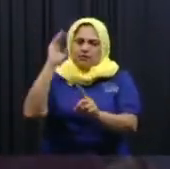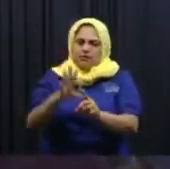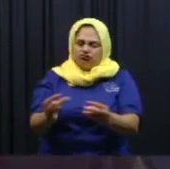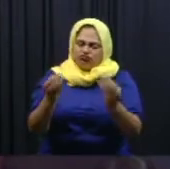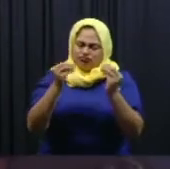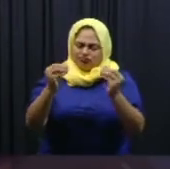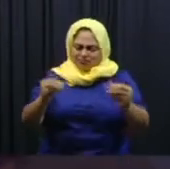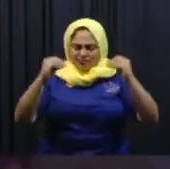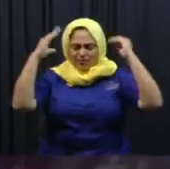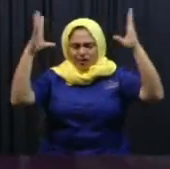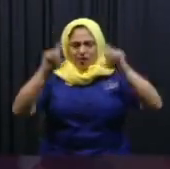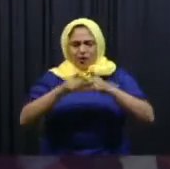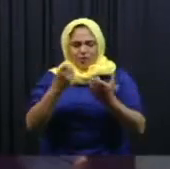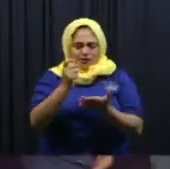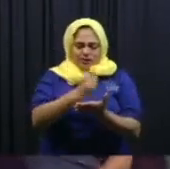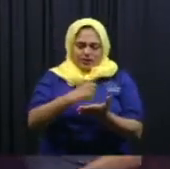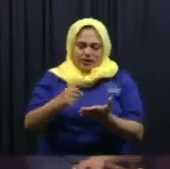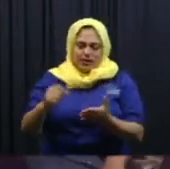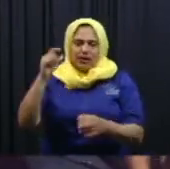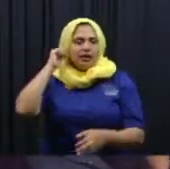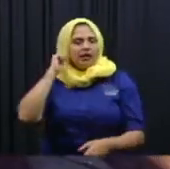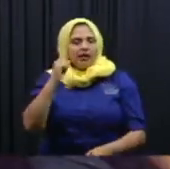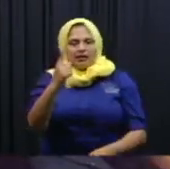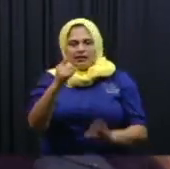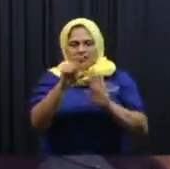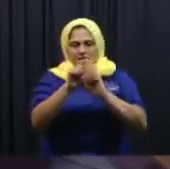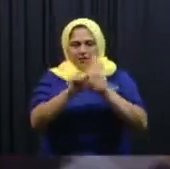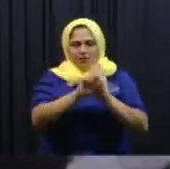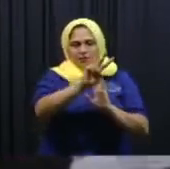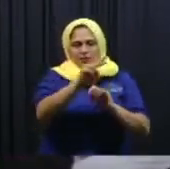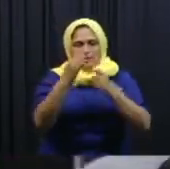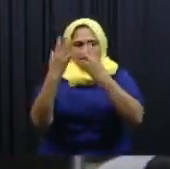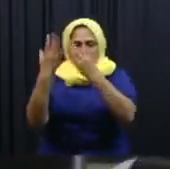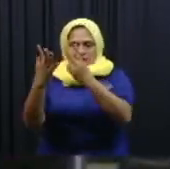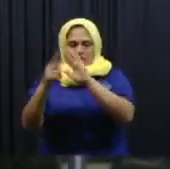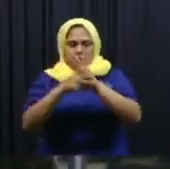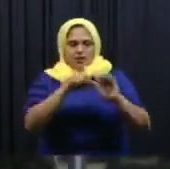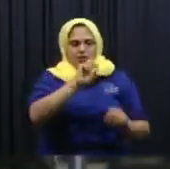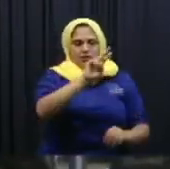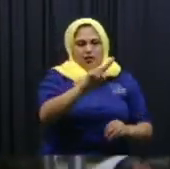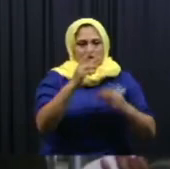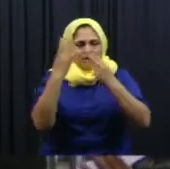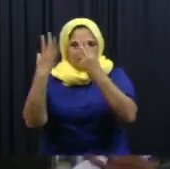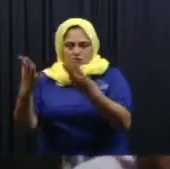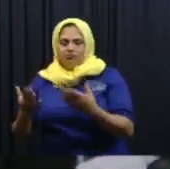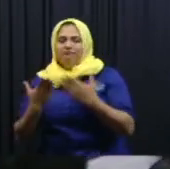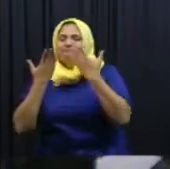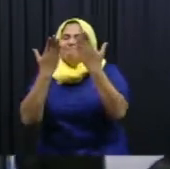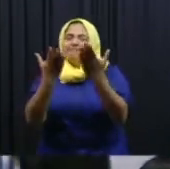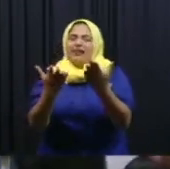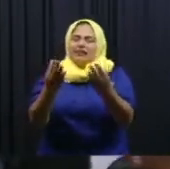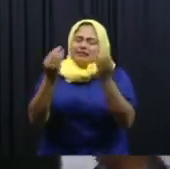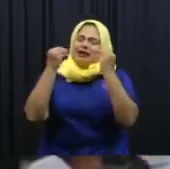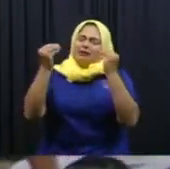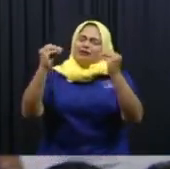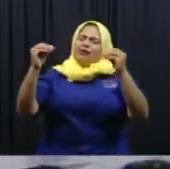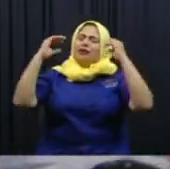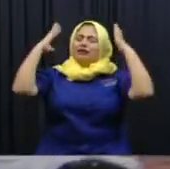señor así como está escrito ahí en Génesis 27 28 que le es abundancia abundancia